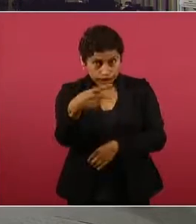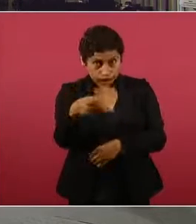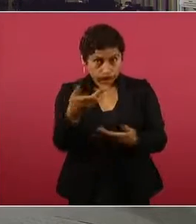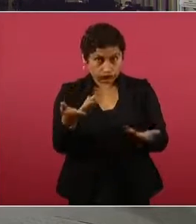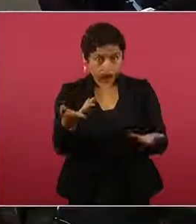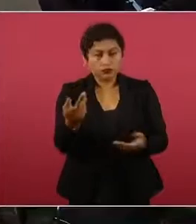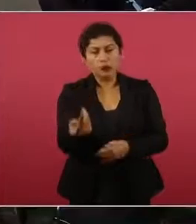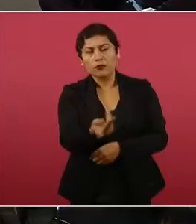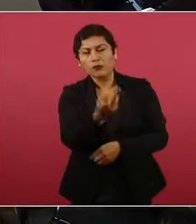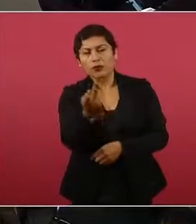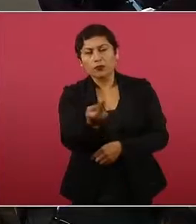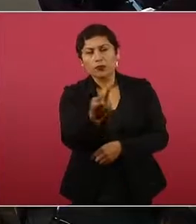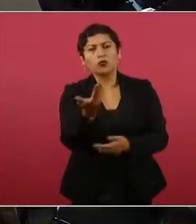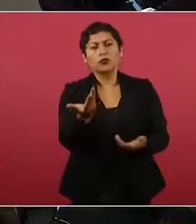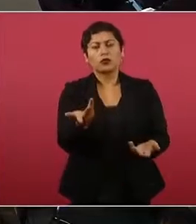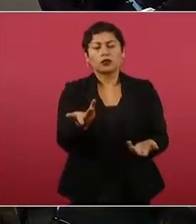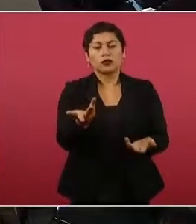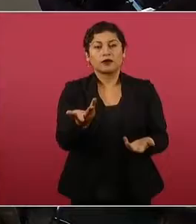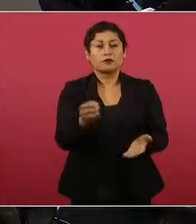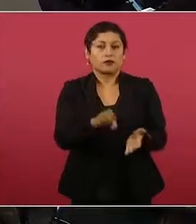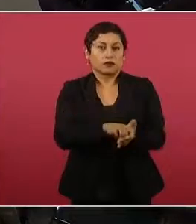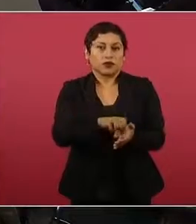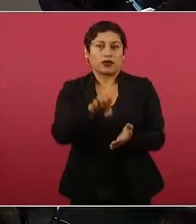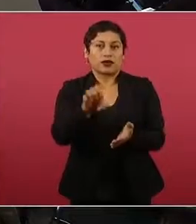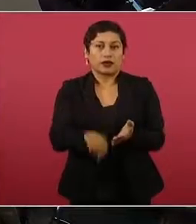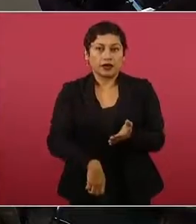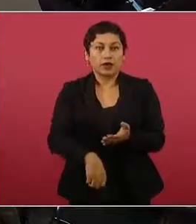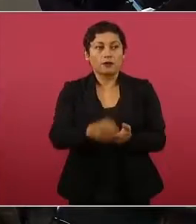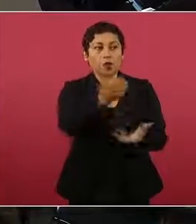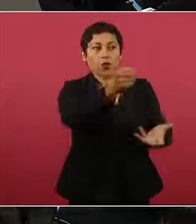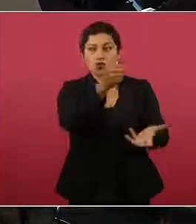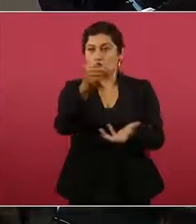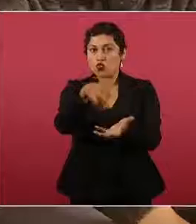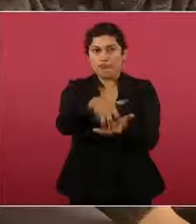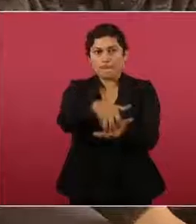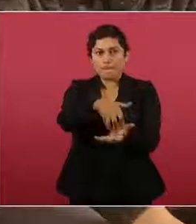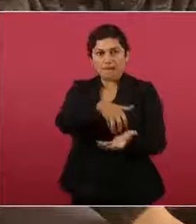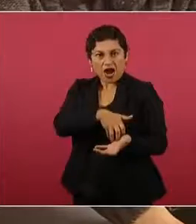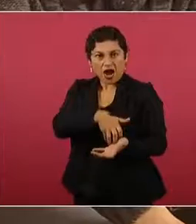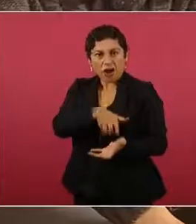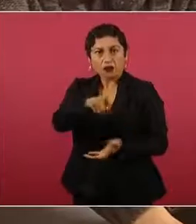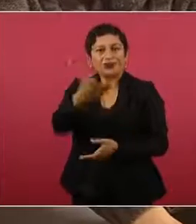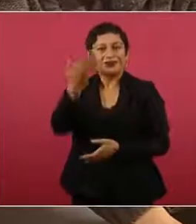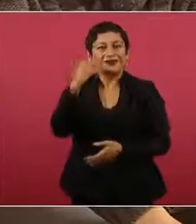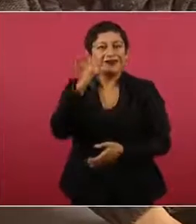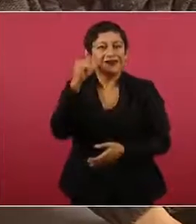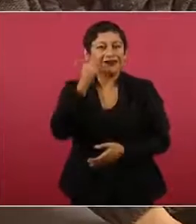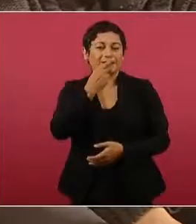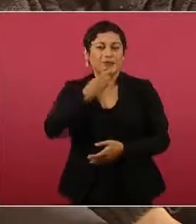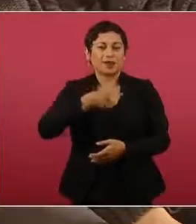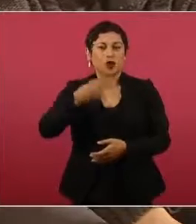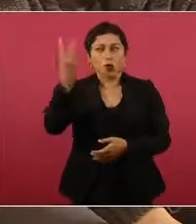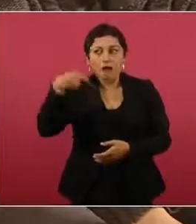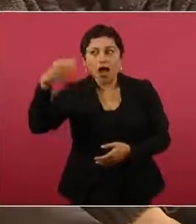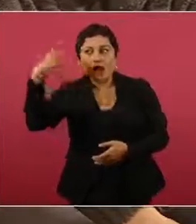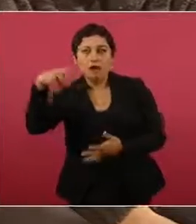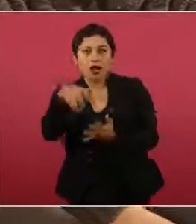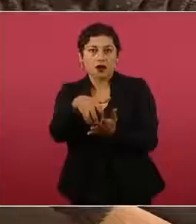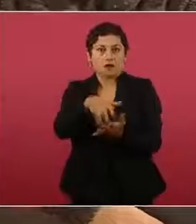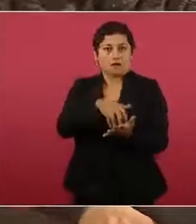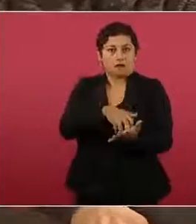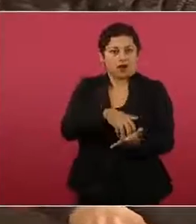¿de dónde más se podría recortar recursos? Ayer adelantaba lo de los viajes, pero ¿de dónde más podría ser